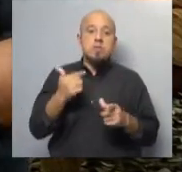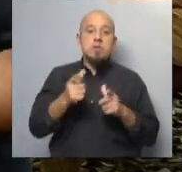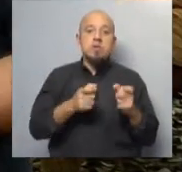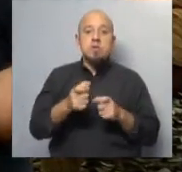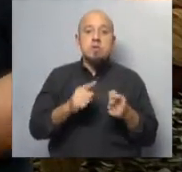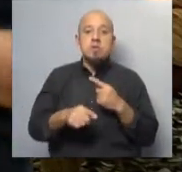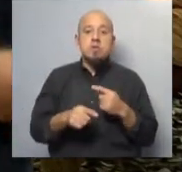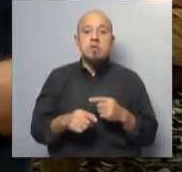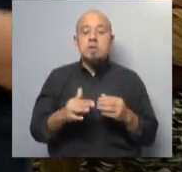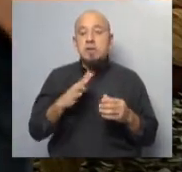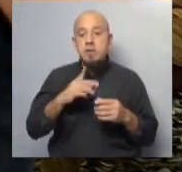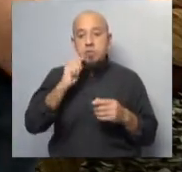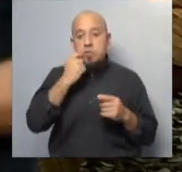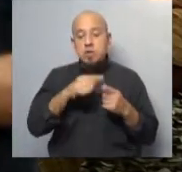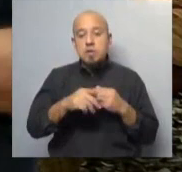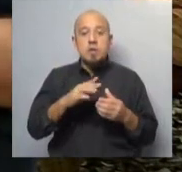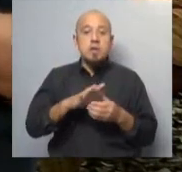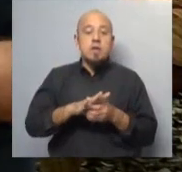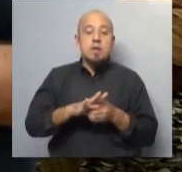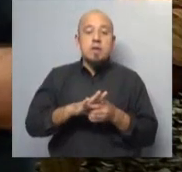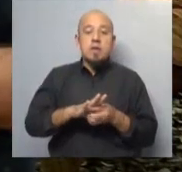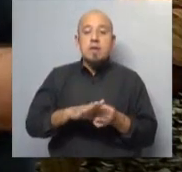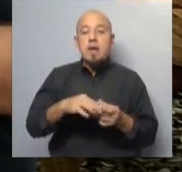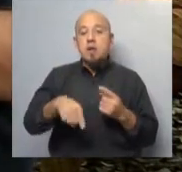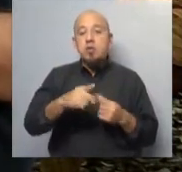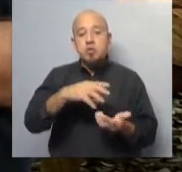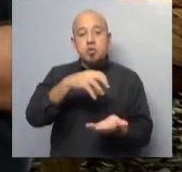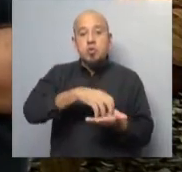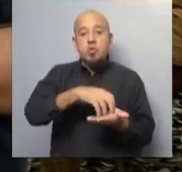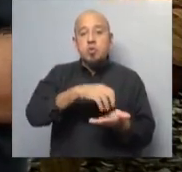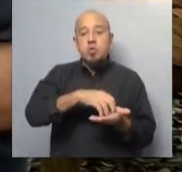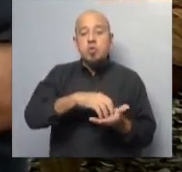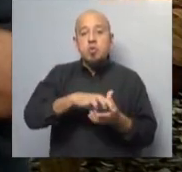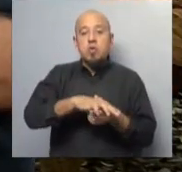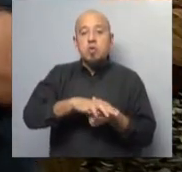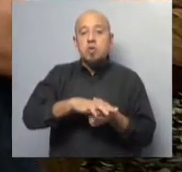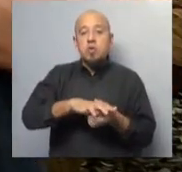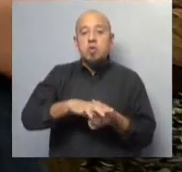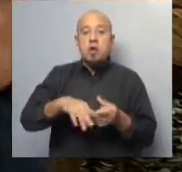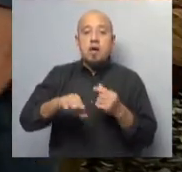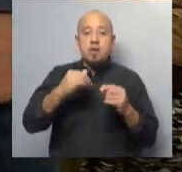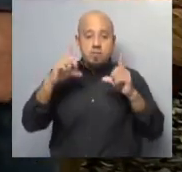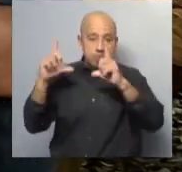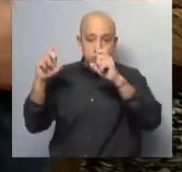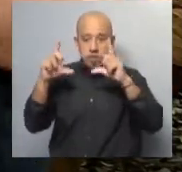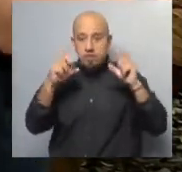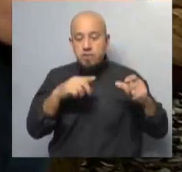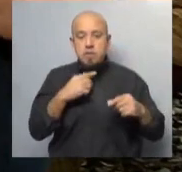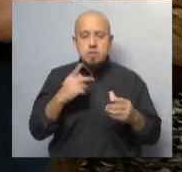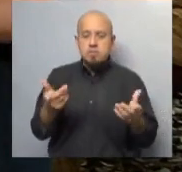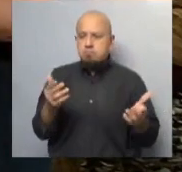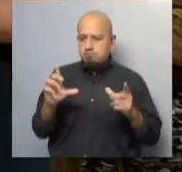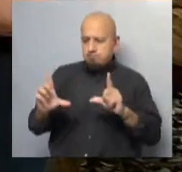la micofilia, o sea, gente muy apasionada por llegar a los hongos a través de la fotografía, porque los hongos son muy estéticos,